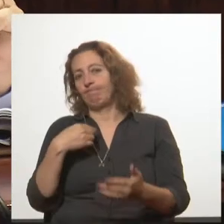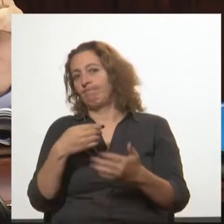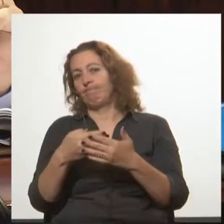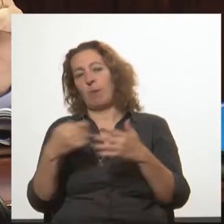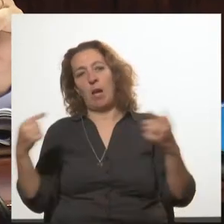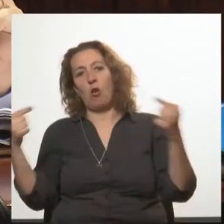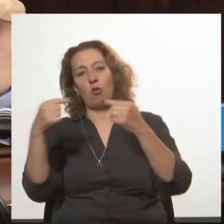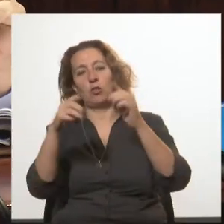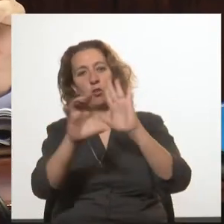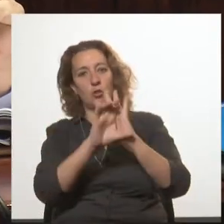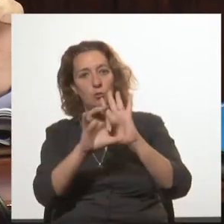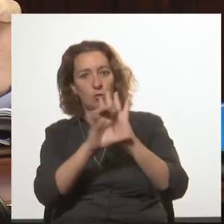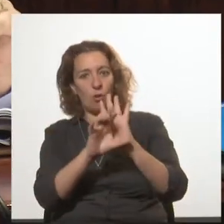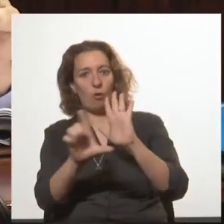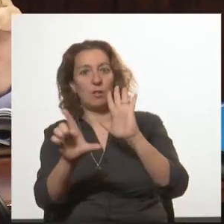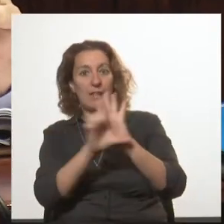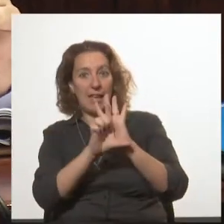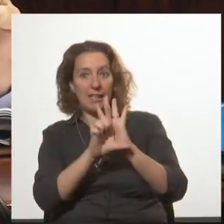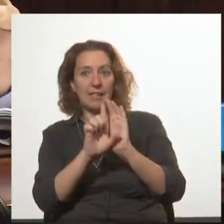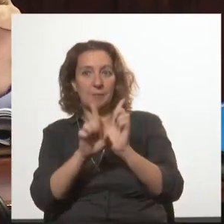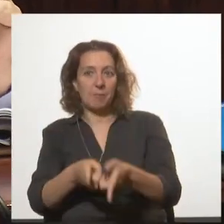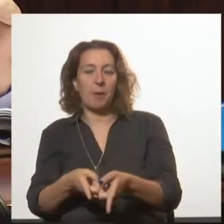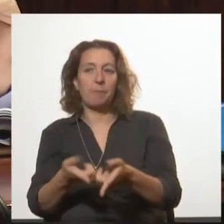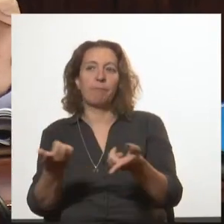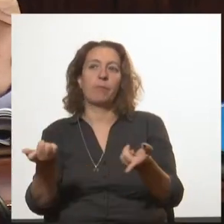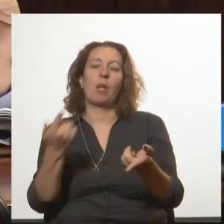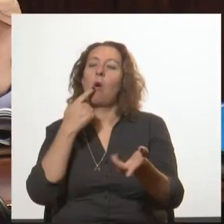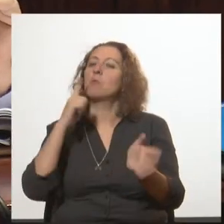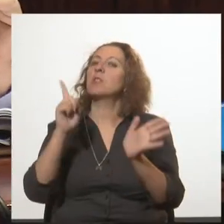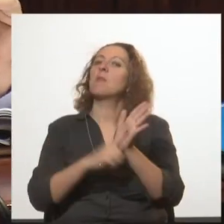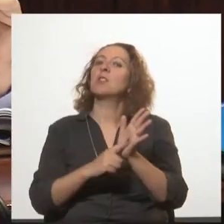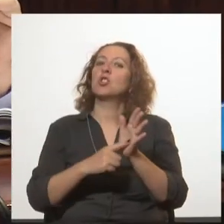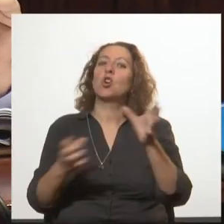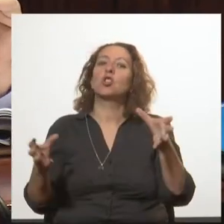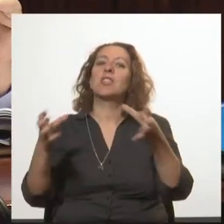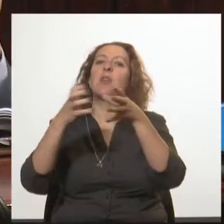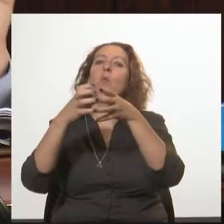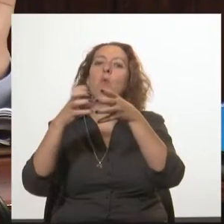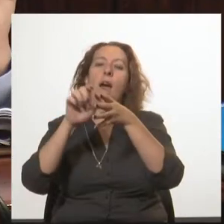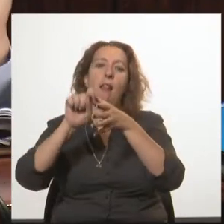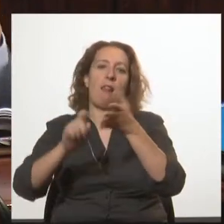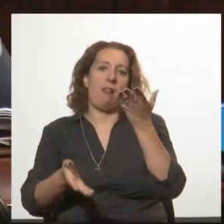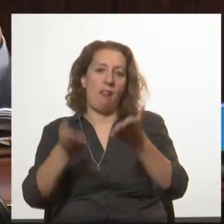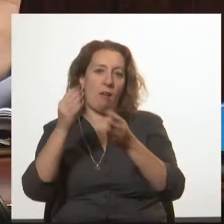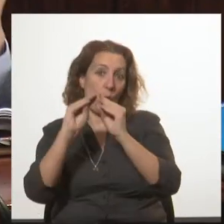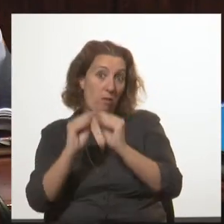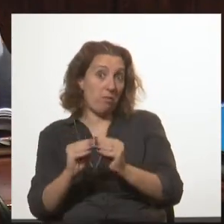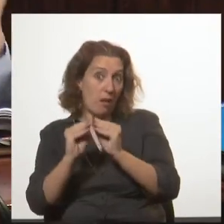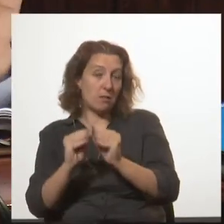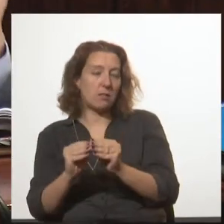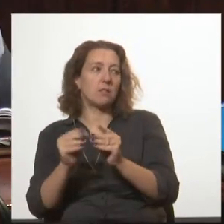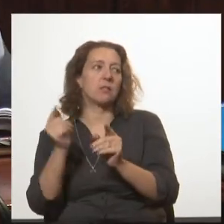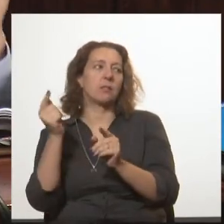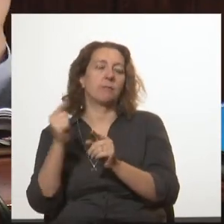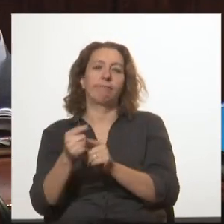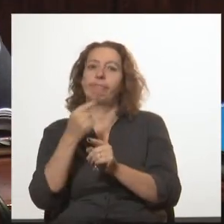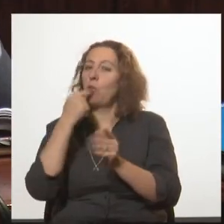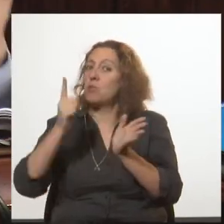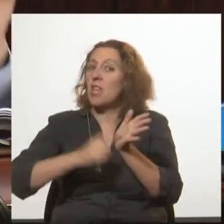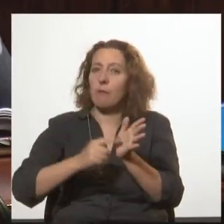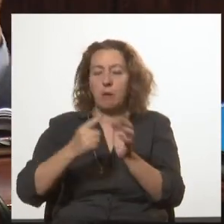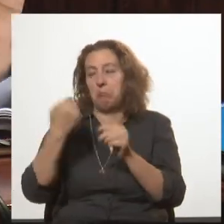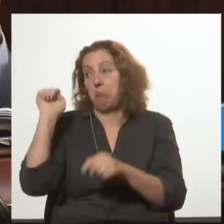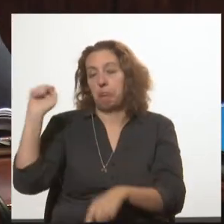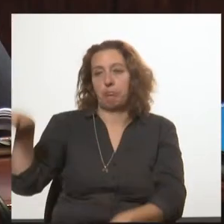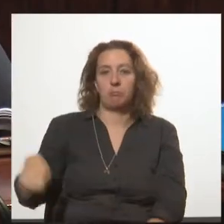ley y el desconocimiento de la observación del tribunal de cuentas vuelven a poner de relieve una práctica